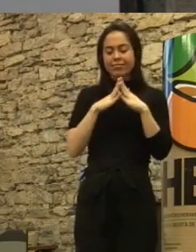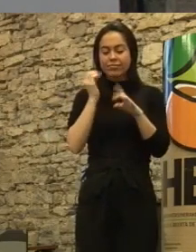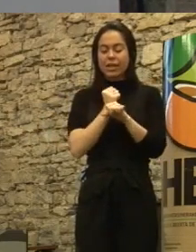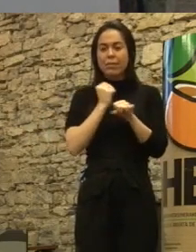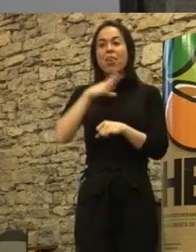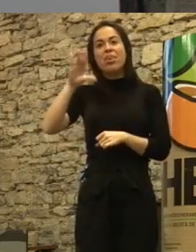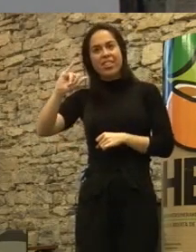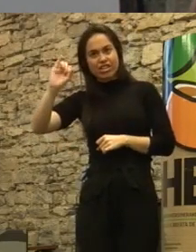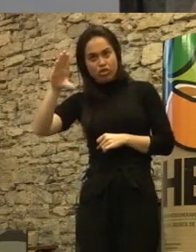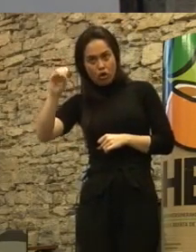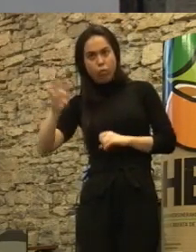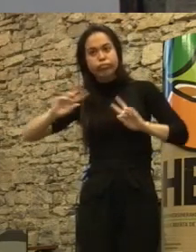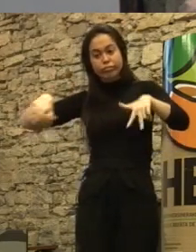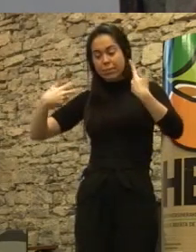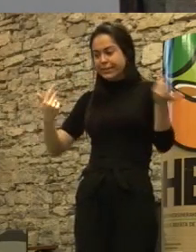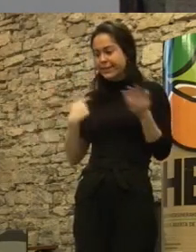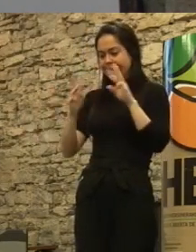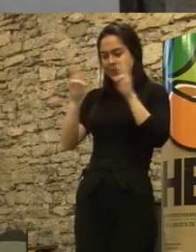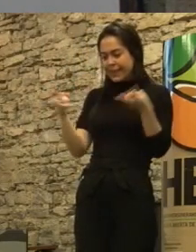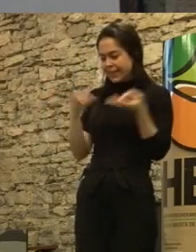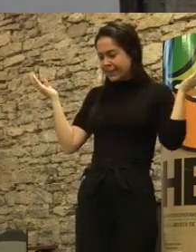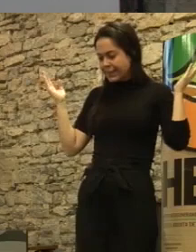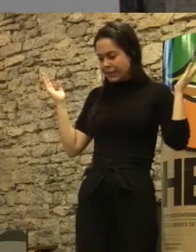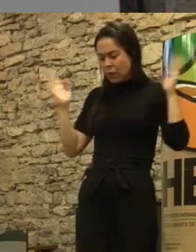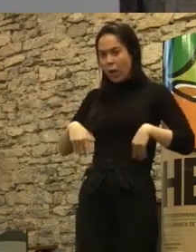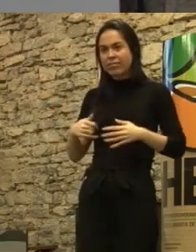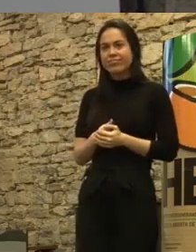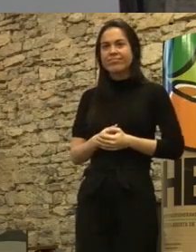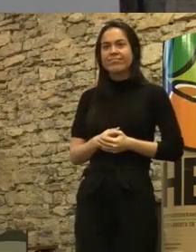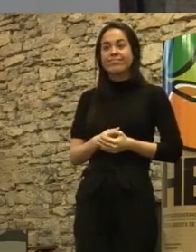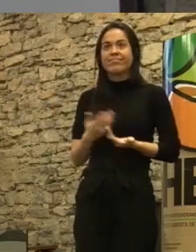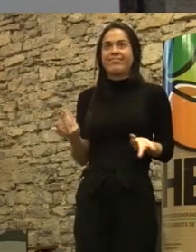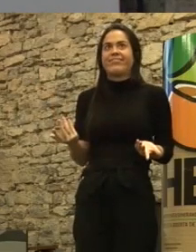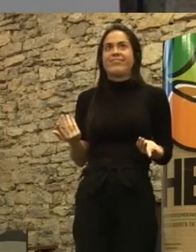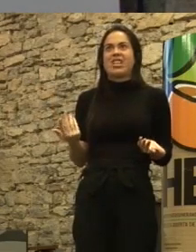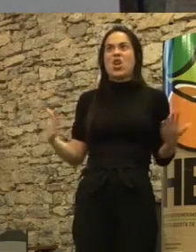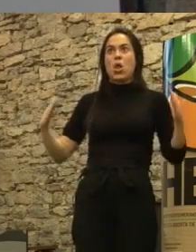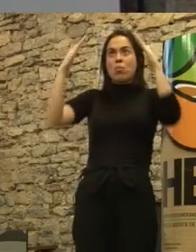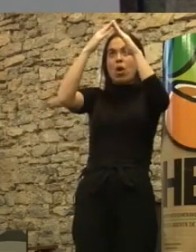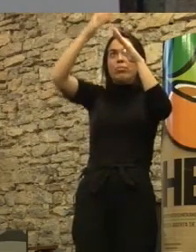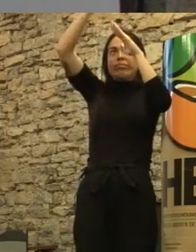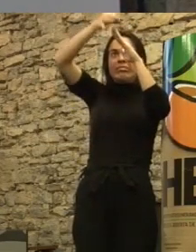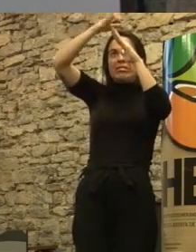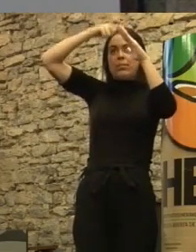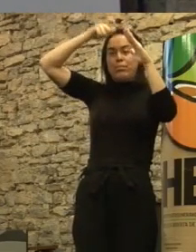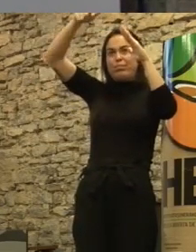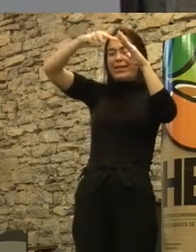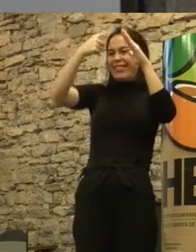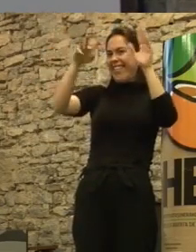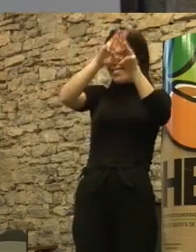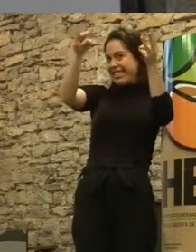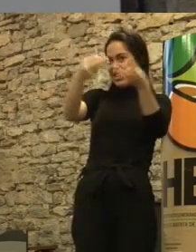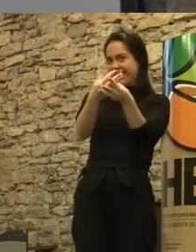no podía, porque no tenía internet y a Telefónica no le interesaba nada poner un wifi en Gurb, donde solo estaba él y